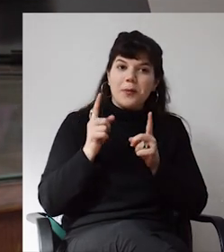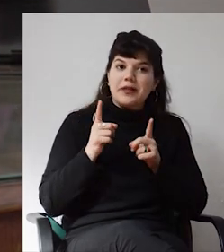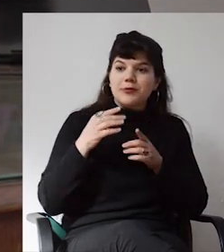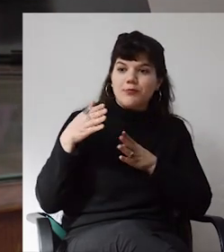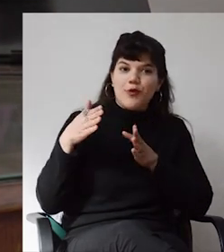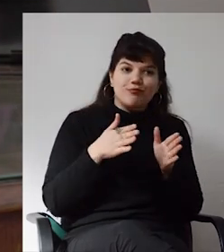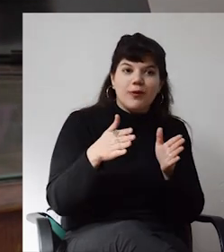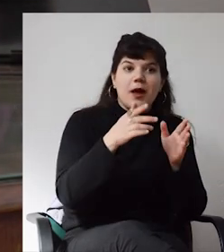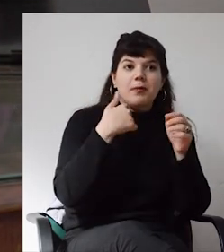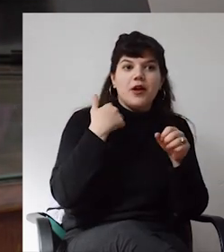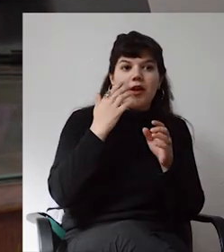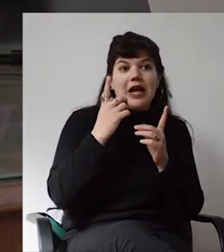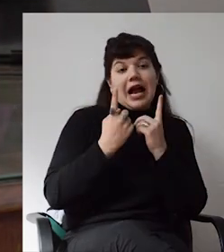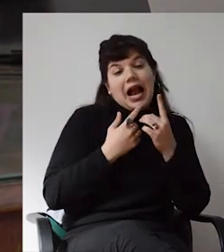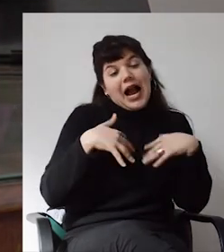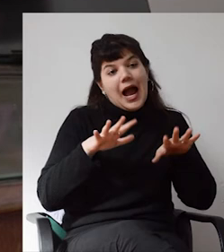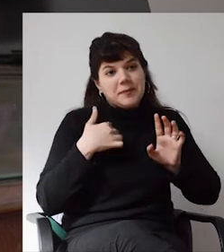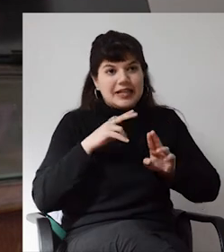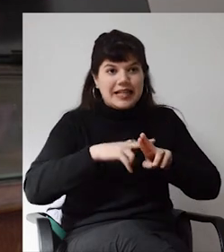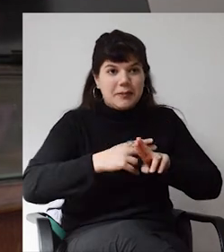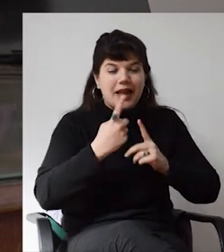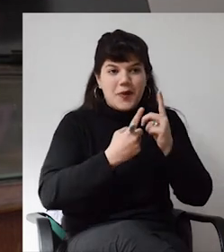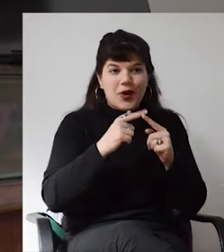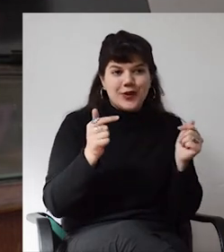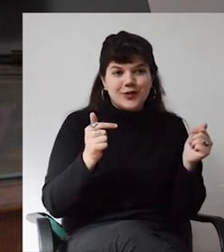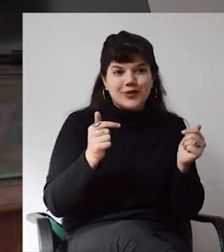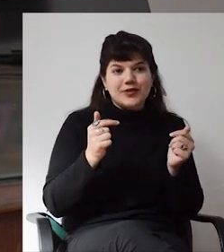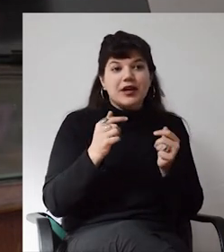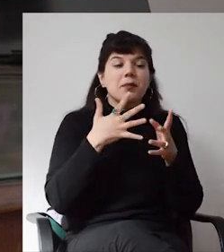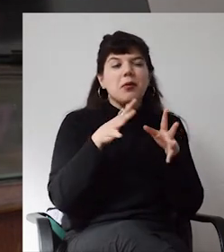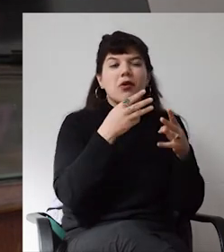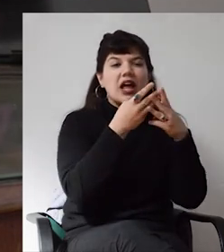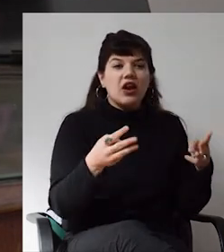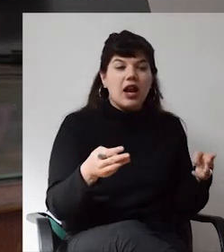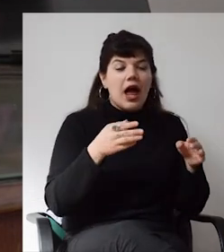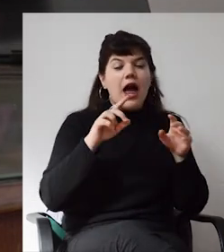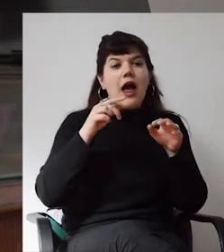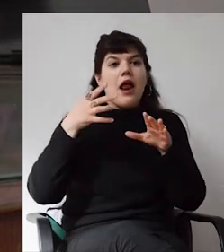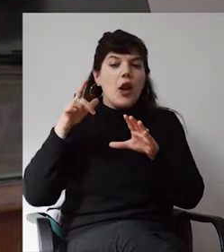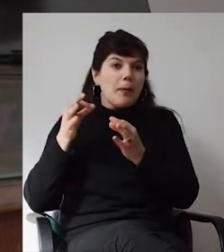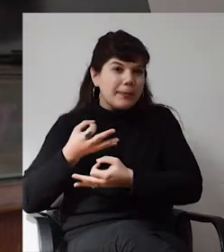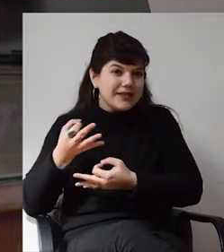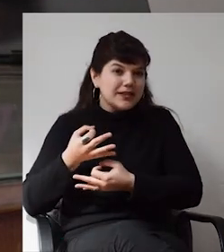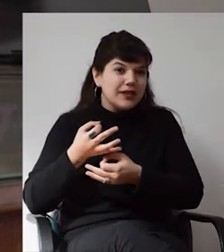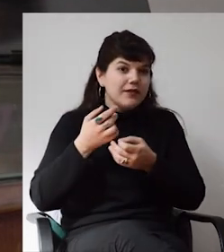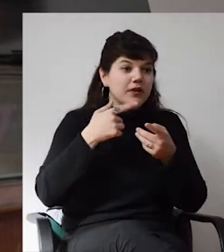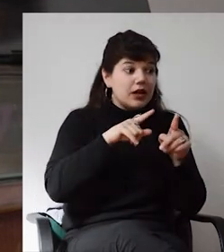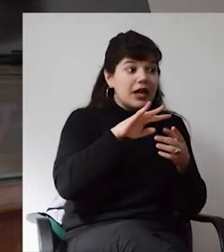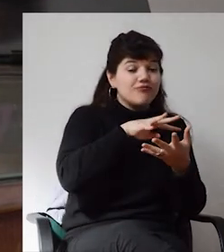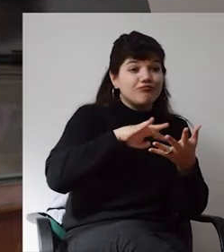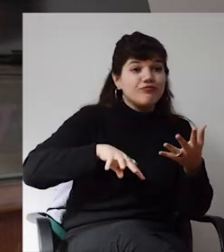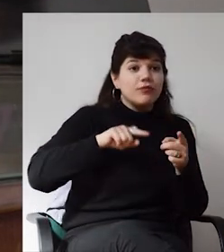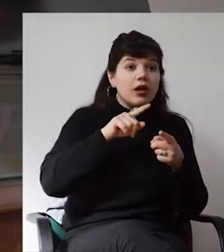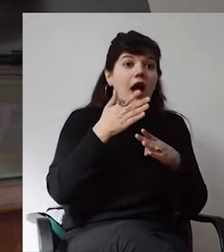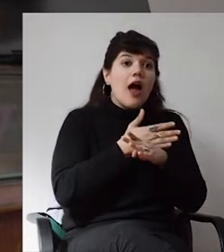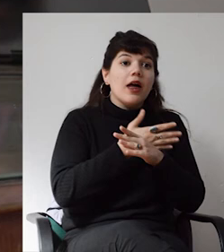seguramente en la parte de la mala es que repite algunas cosas. Yendo de lo general a lo particular, tenemos ese documento que